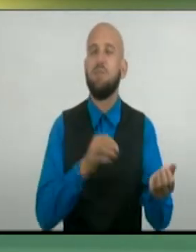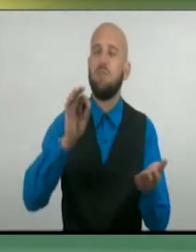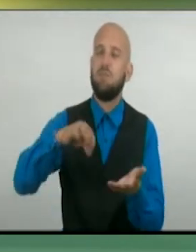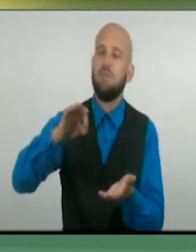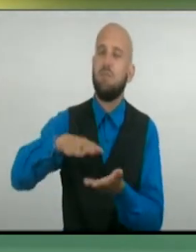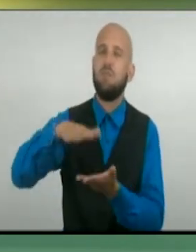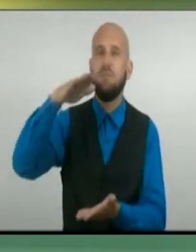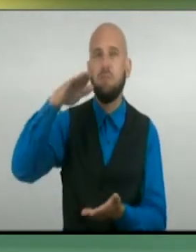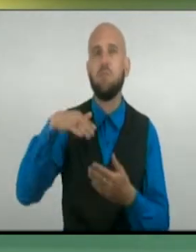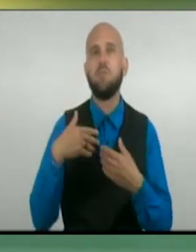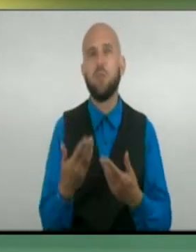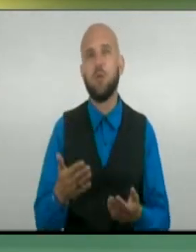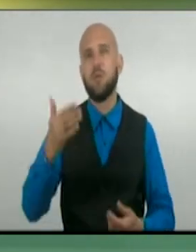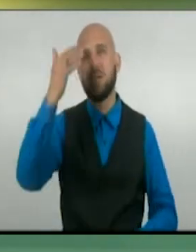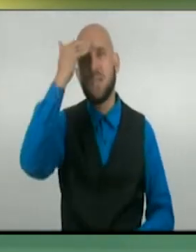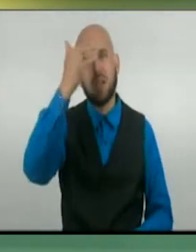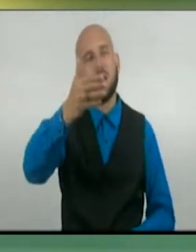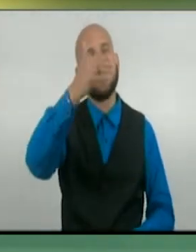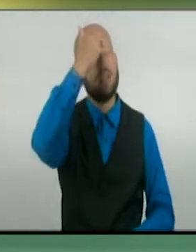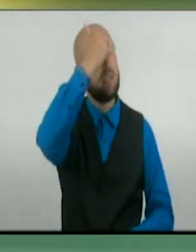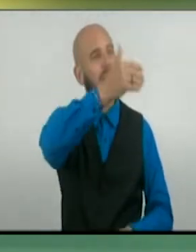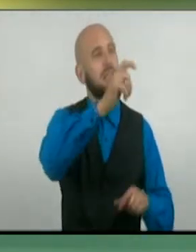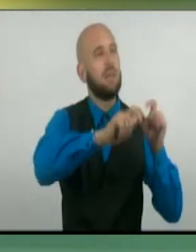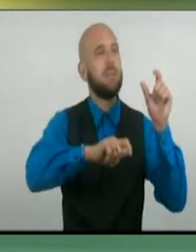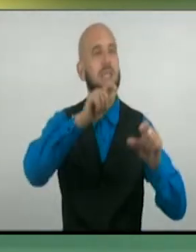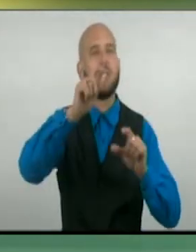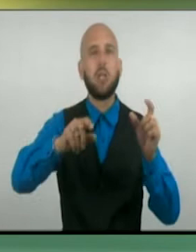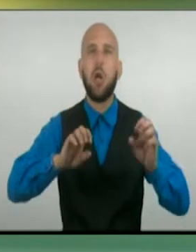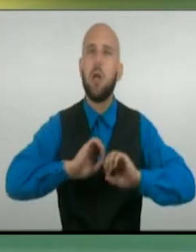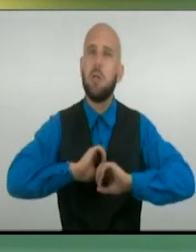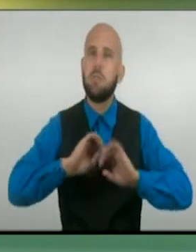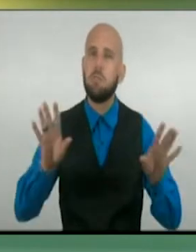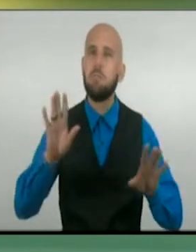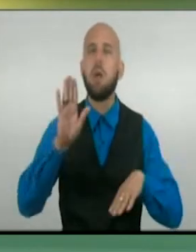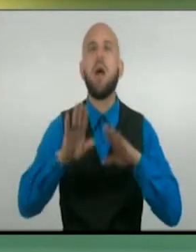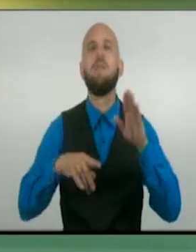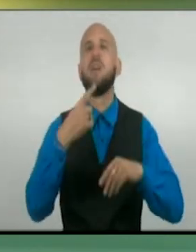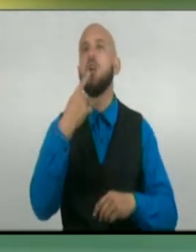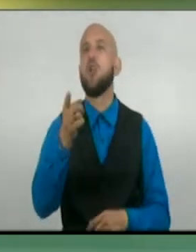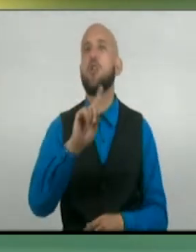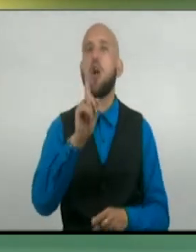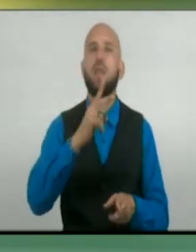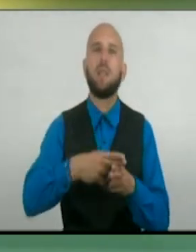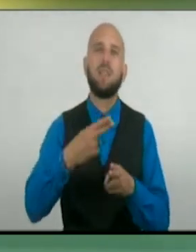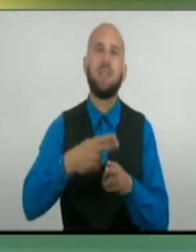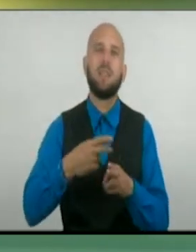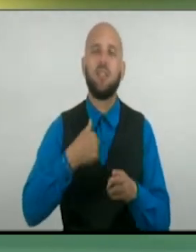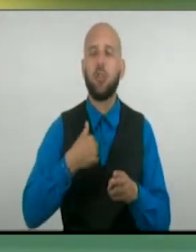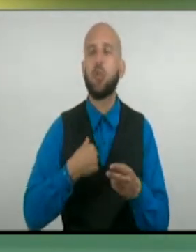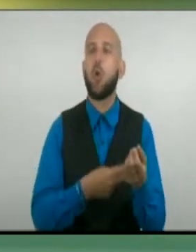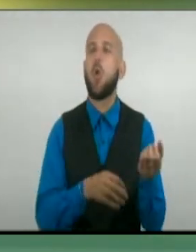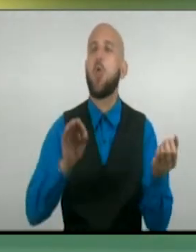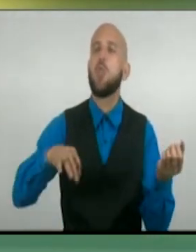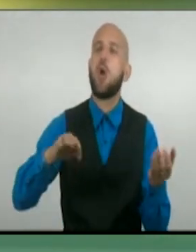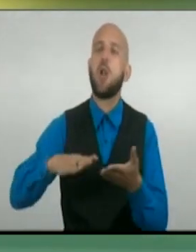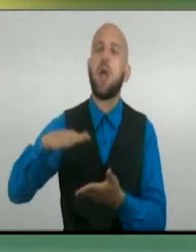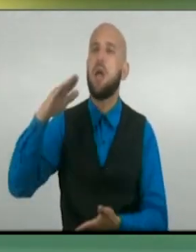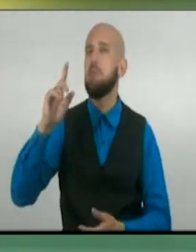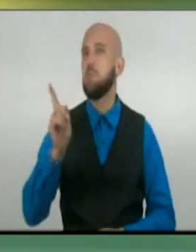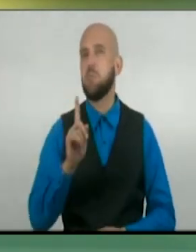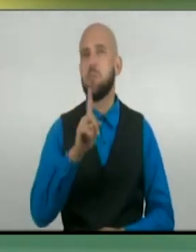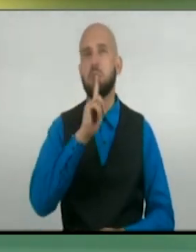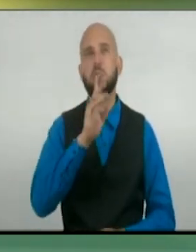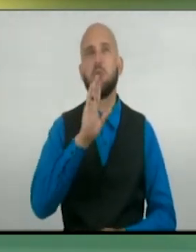quiere agradecer a todos aquellos donantes que de forma anónima porque lo más importante es anónimo el paciente no